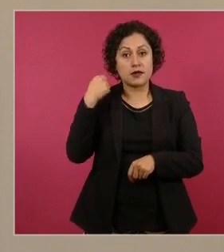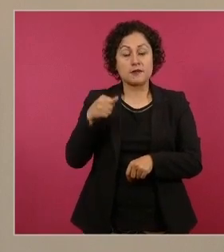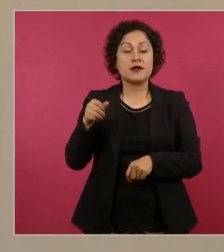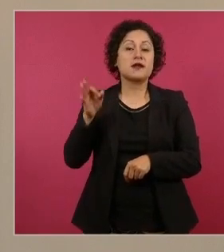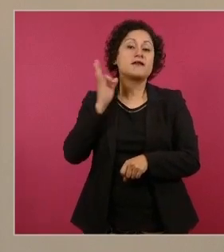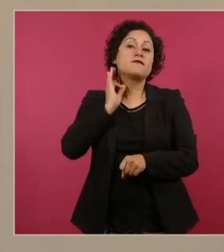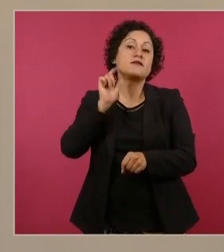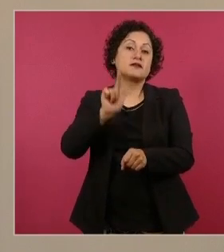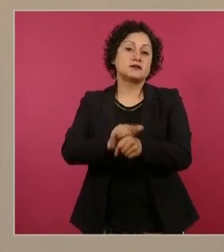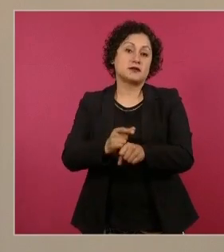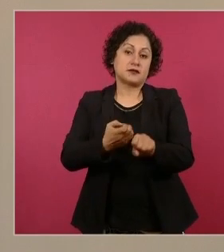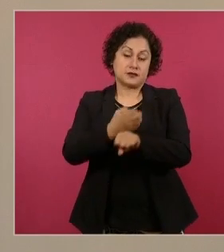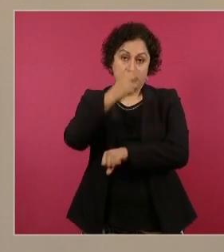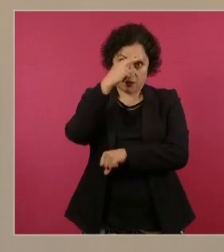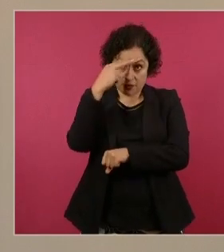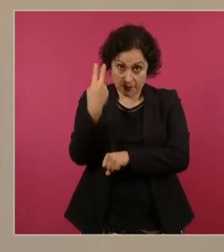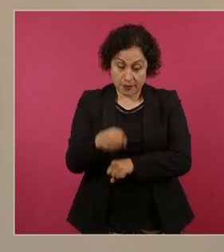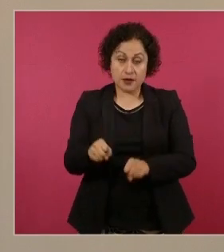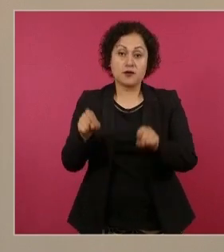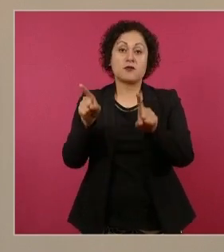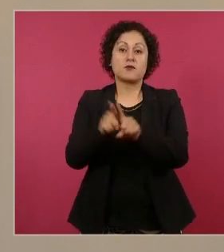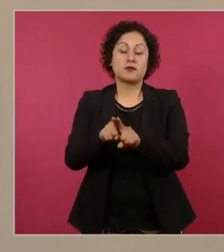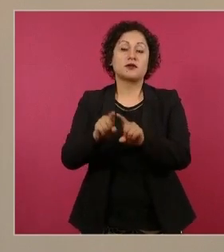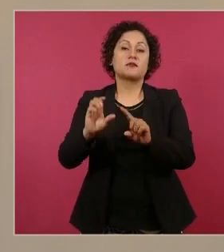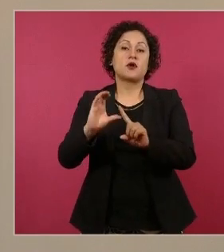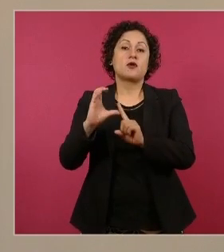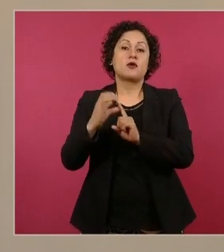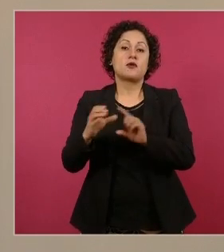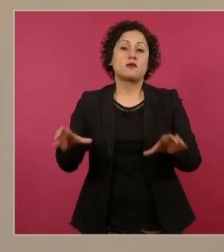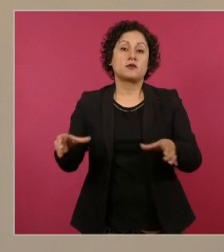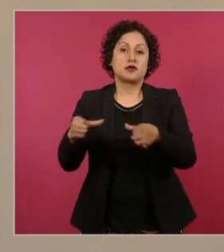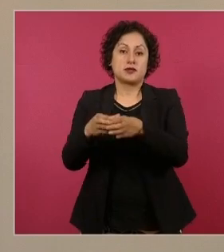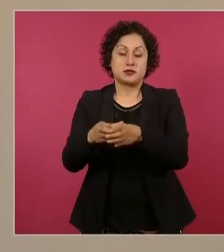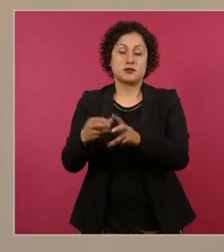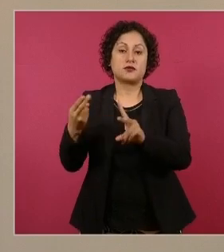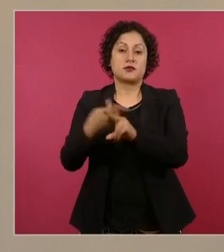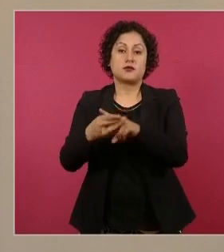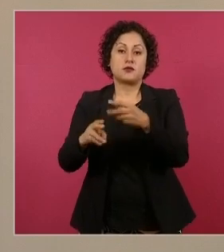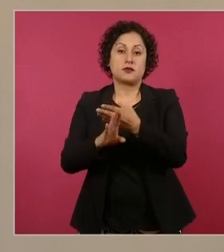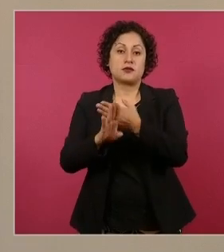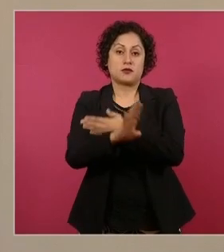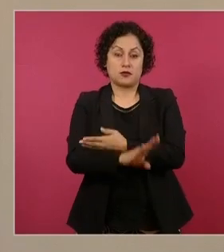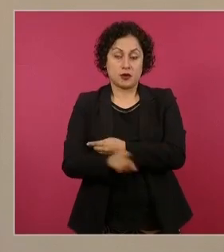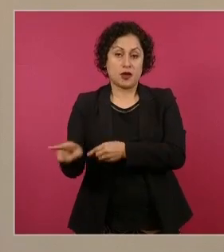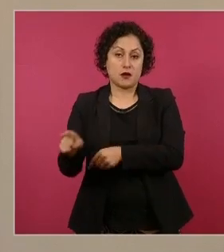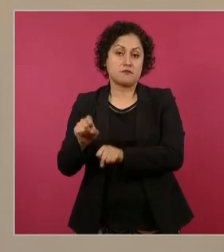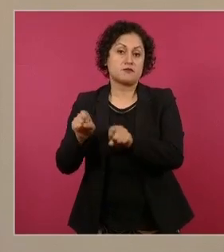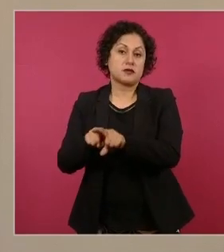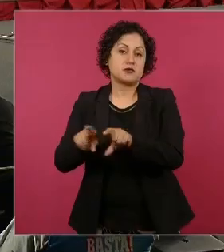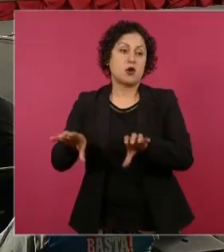apoyo también de la Comisión Nacional de Homicidios y la Policía de Naucalpan. Adelante.